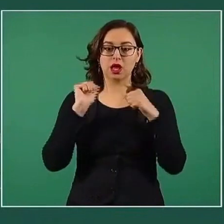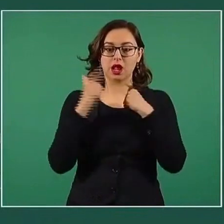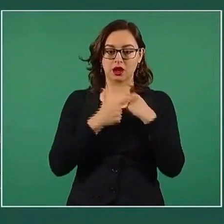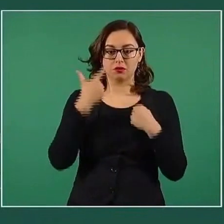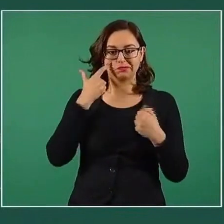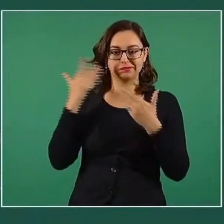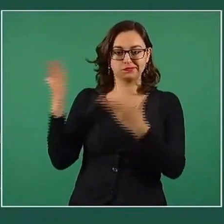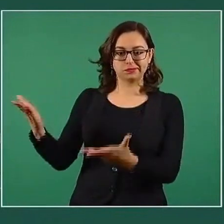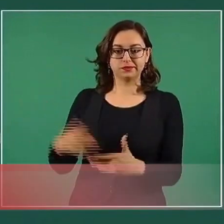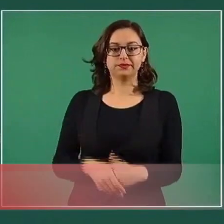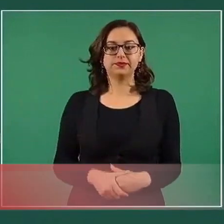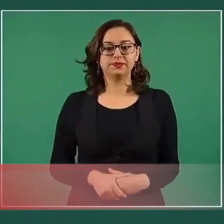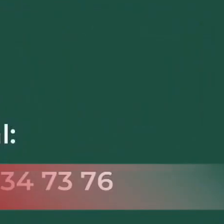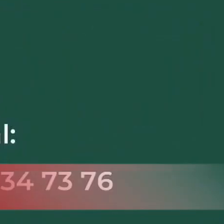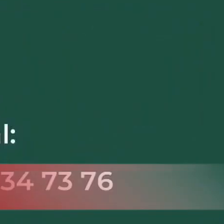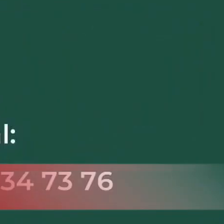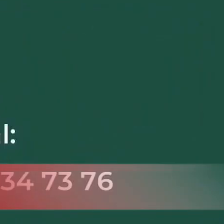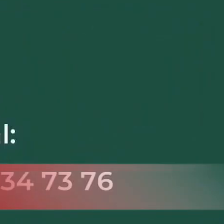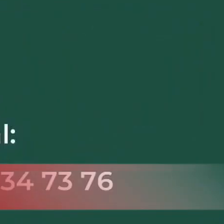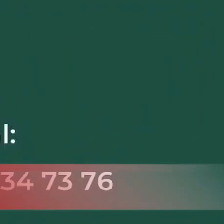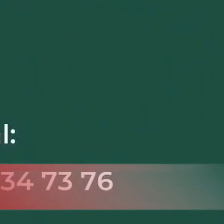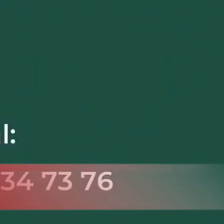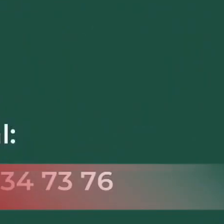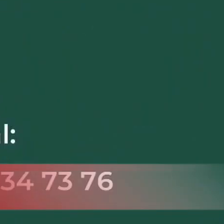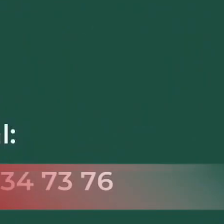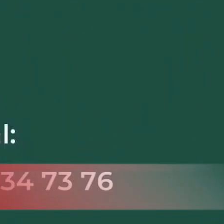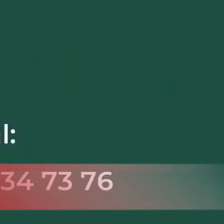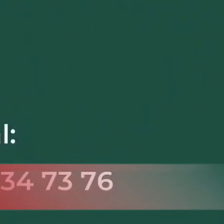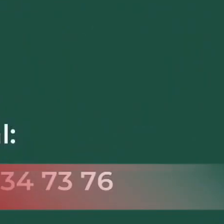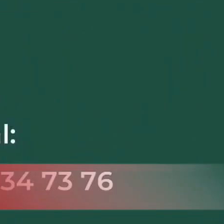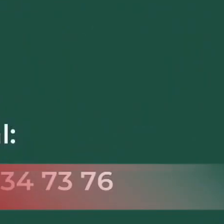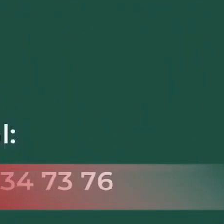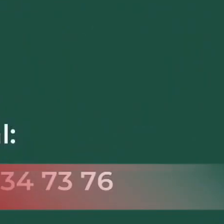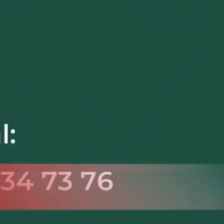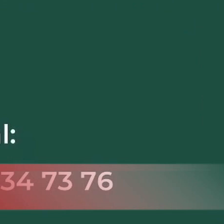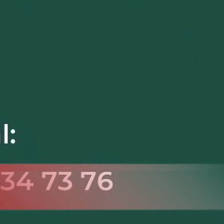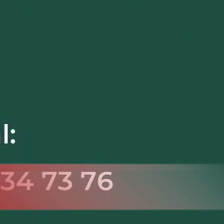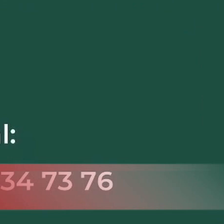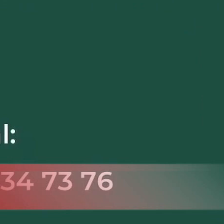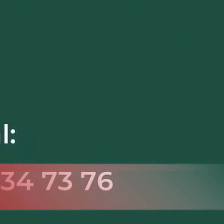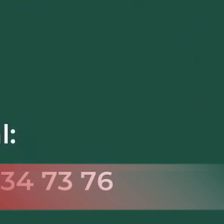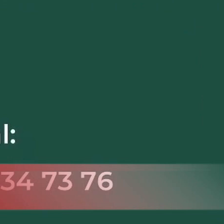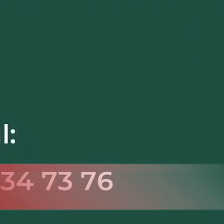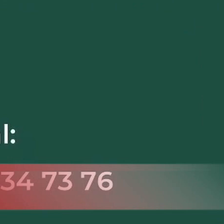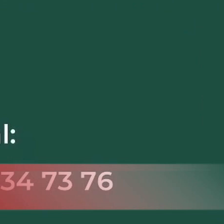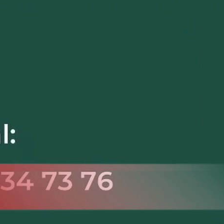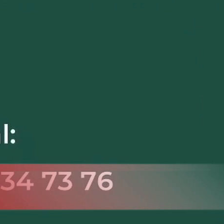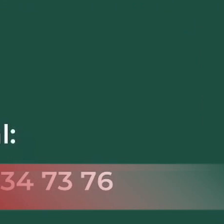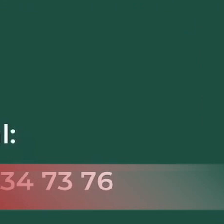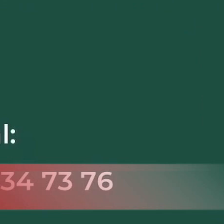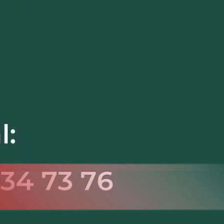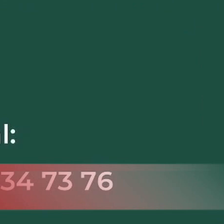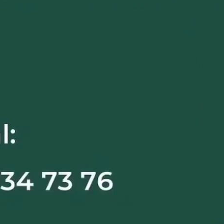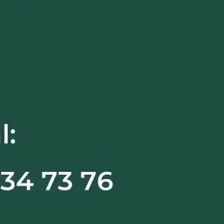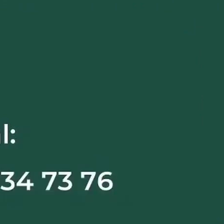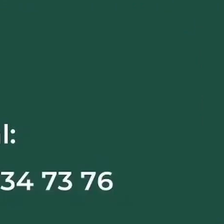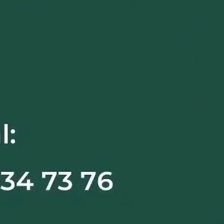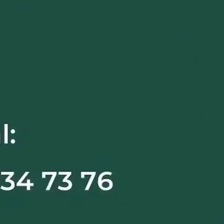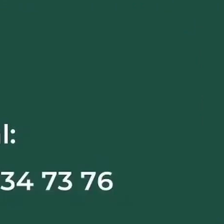esos correos, y que afortunadamente nos han dado muy buen resultado. No quiero profundizar